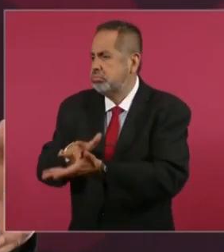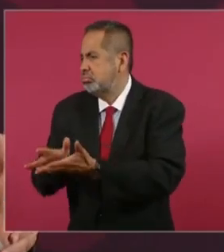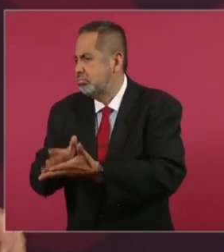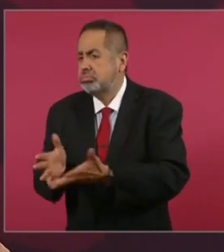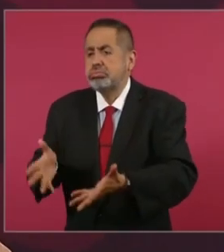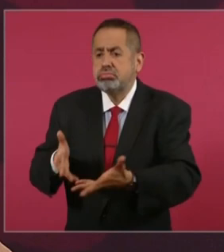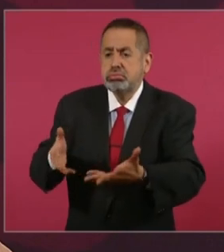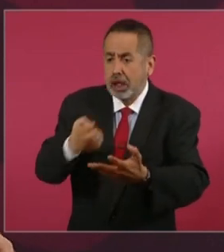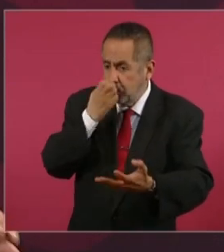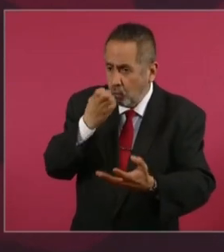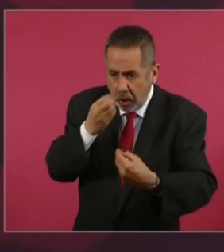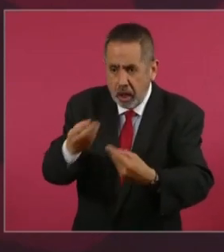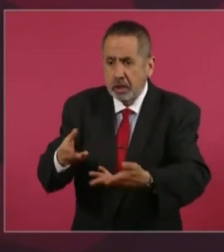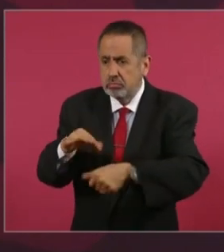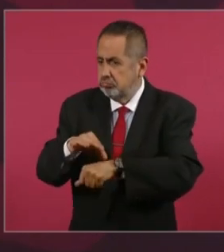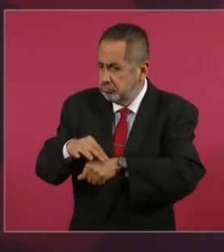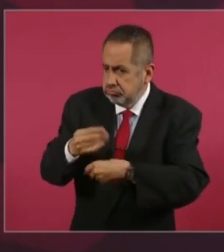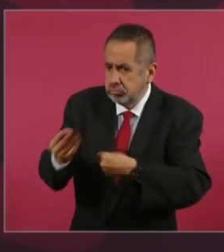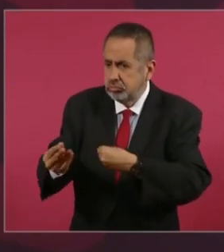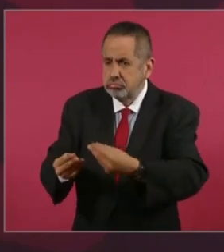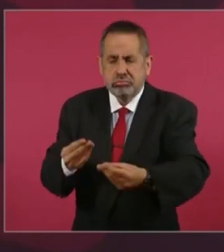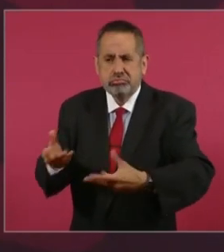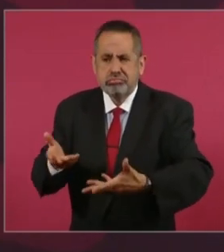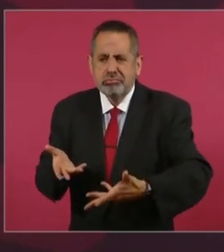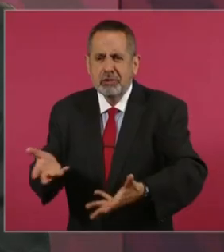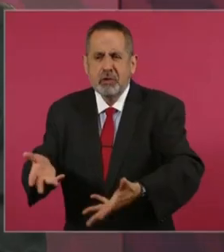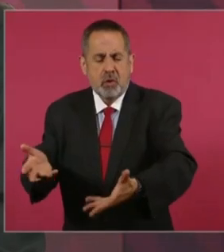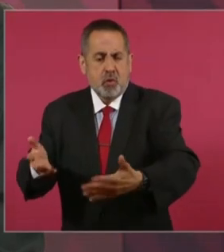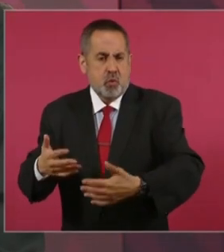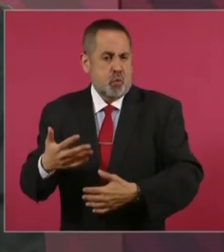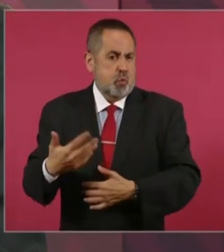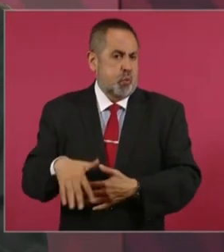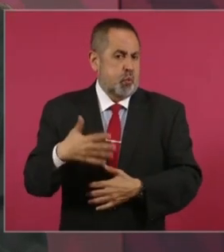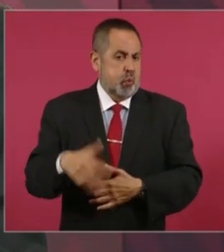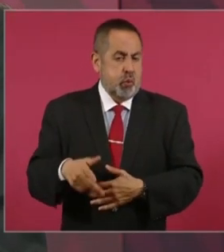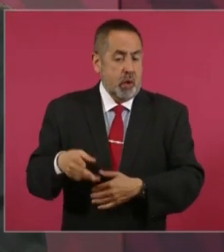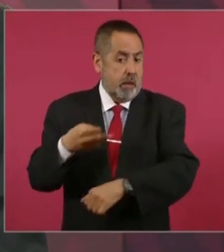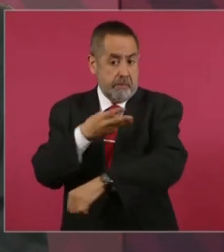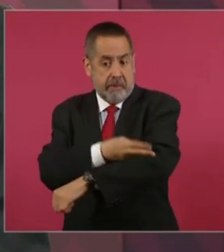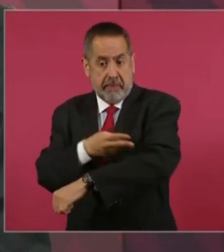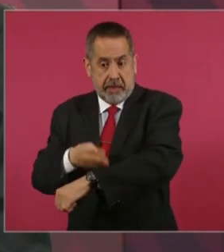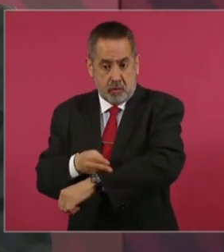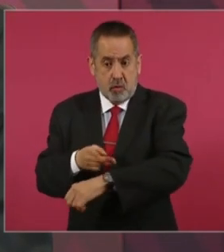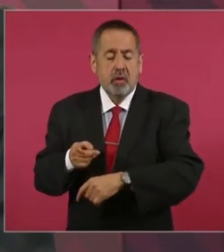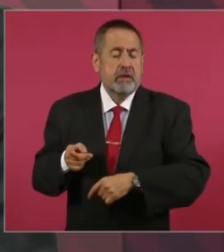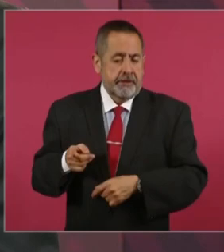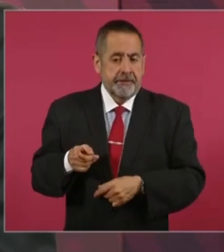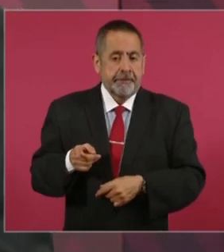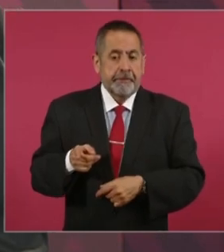de origen